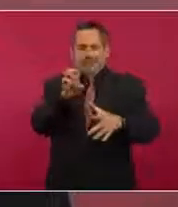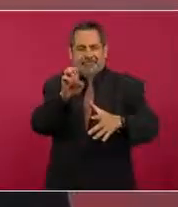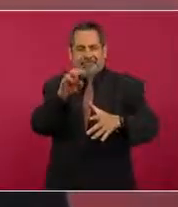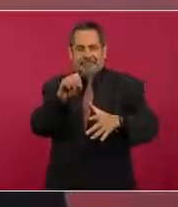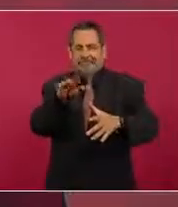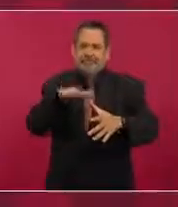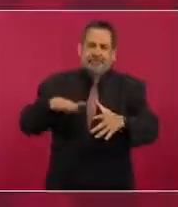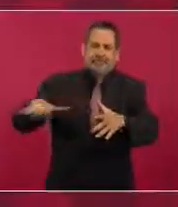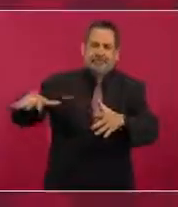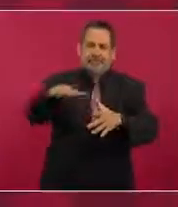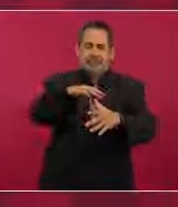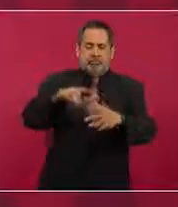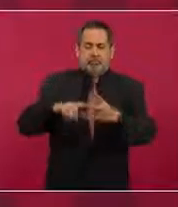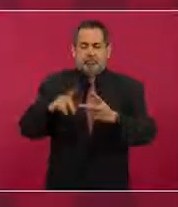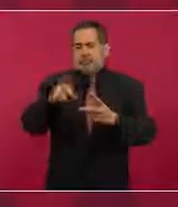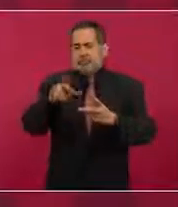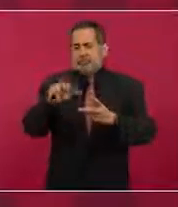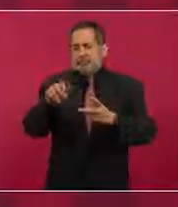kratos, poder,